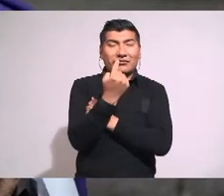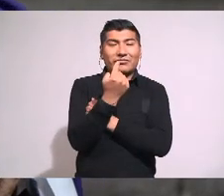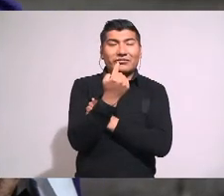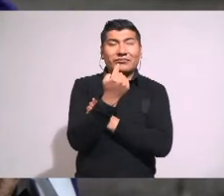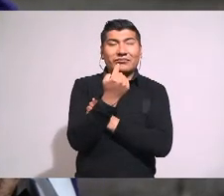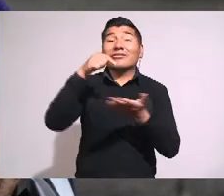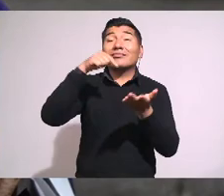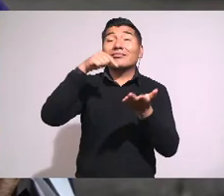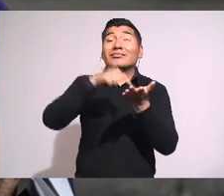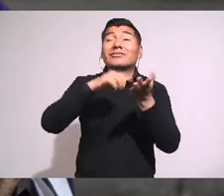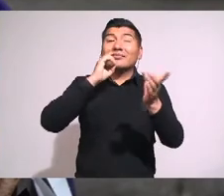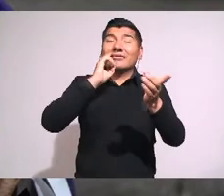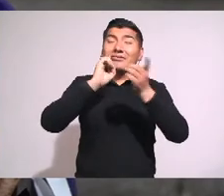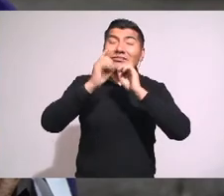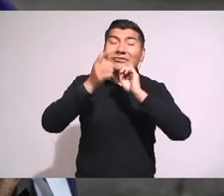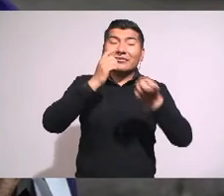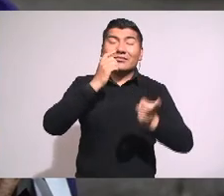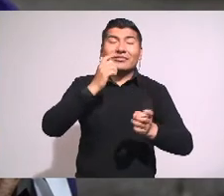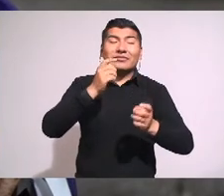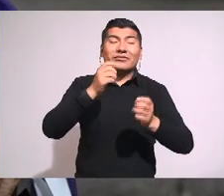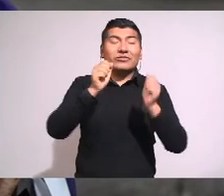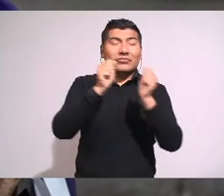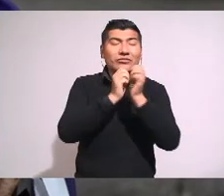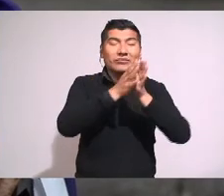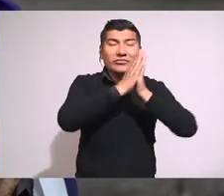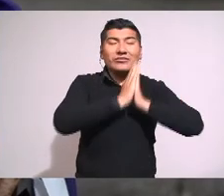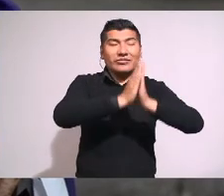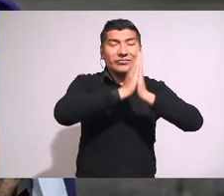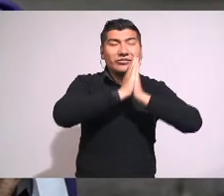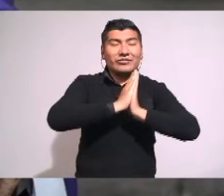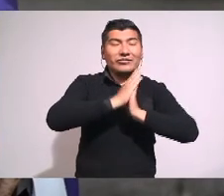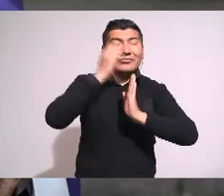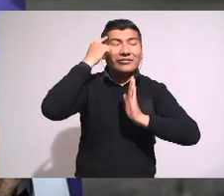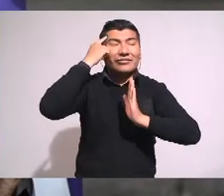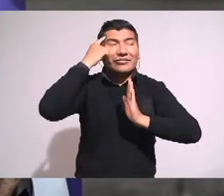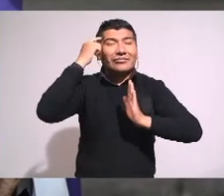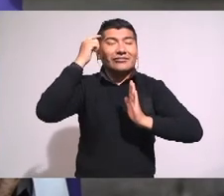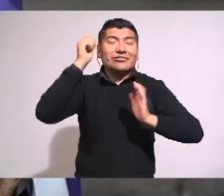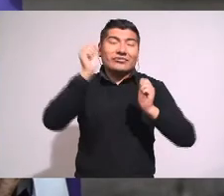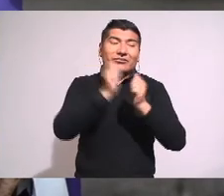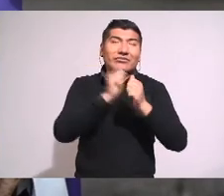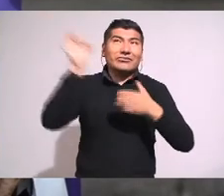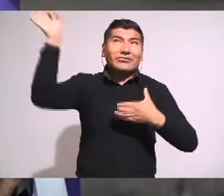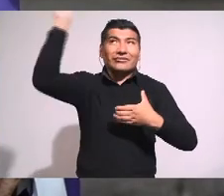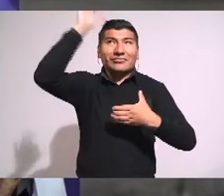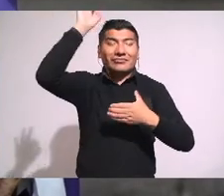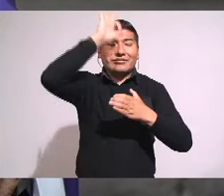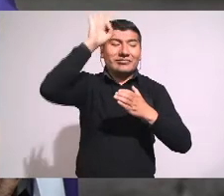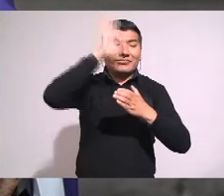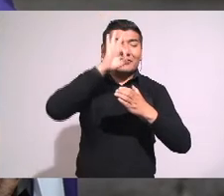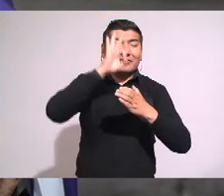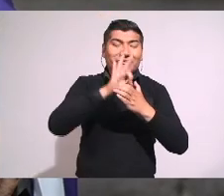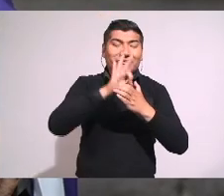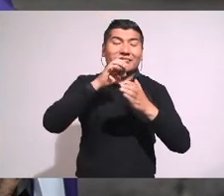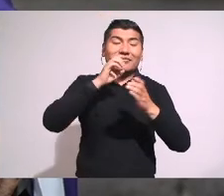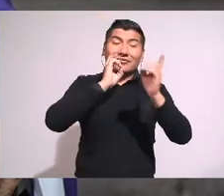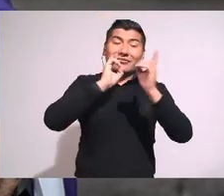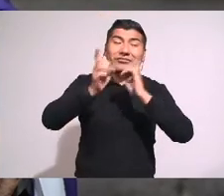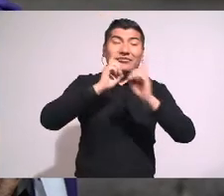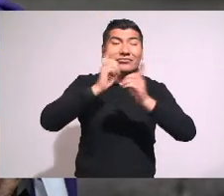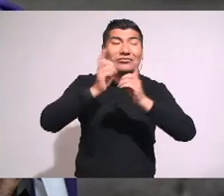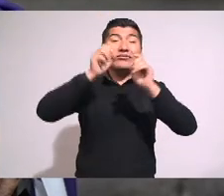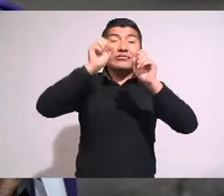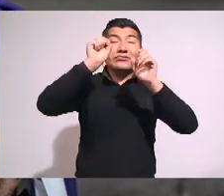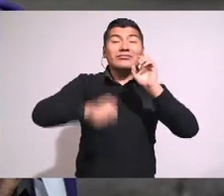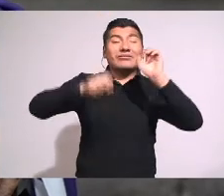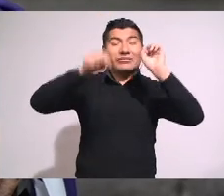Este diálogo inspirado en la oración, que quiere decir inspirado en el Espíritu, queridos hermanos, hace